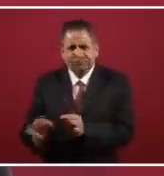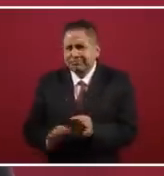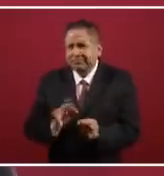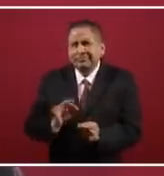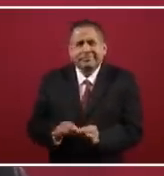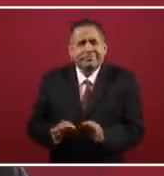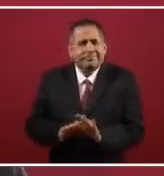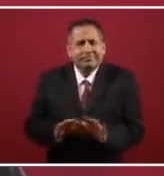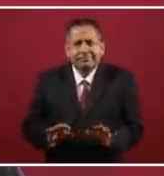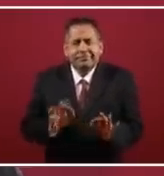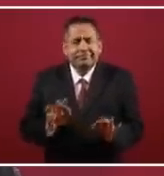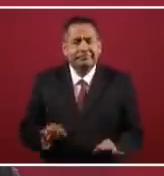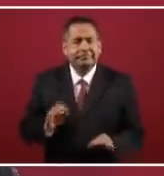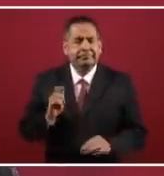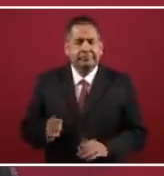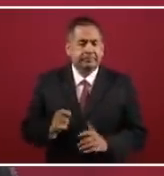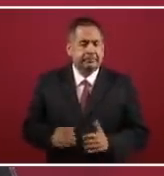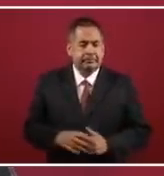de